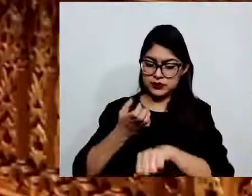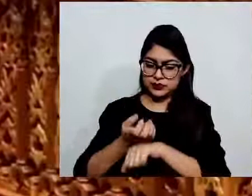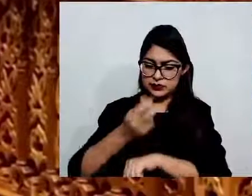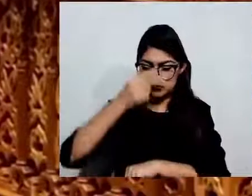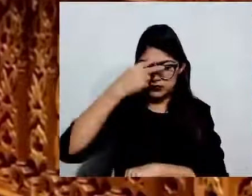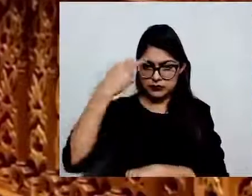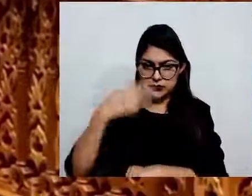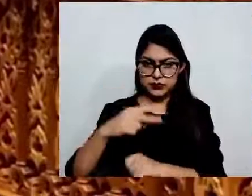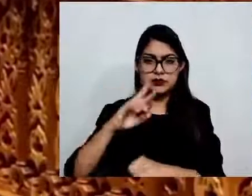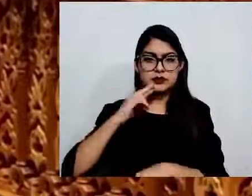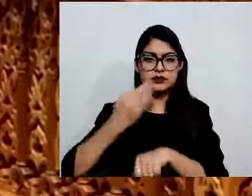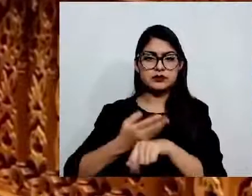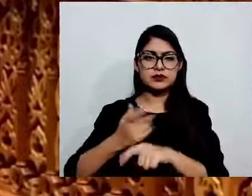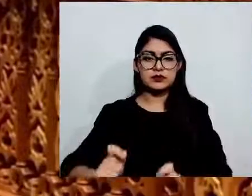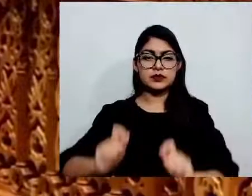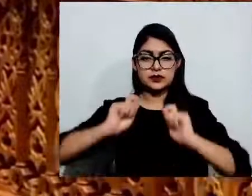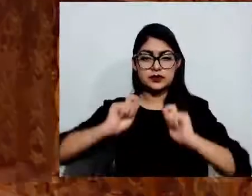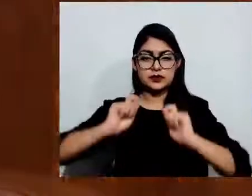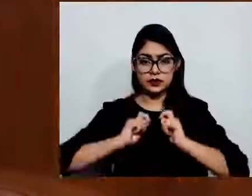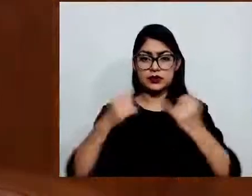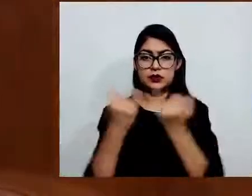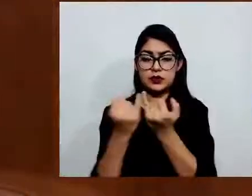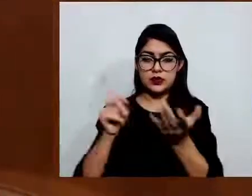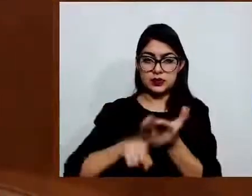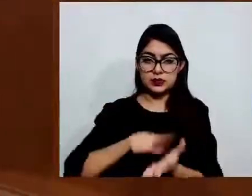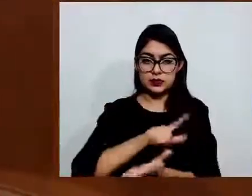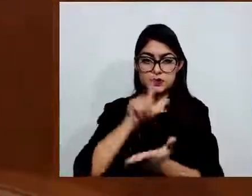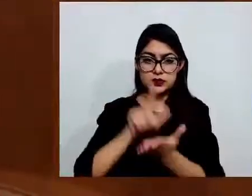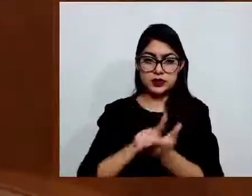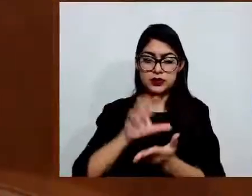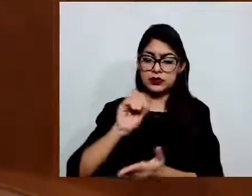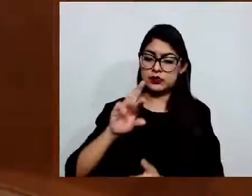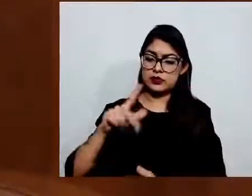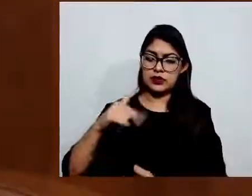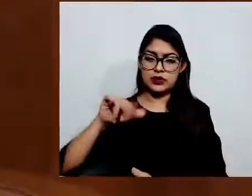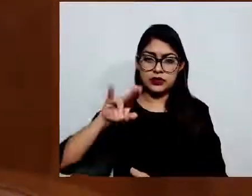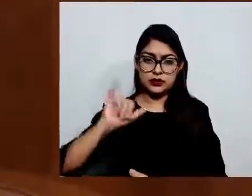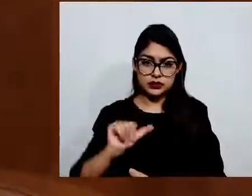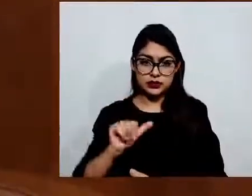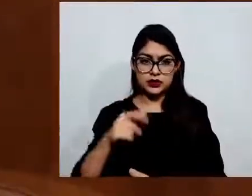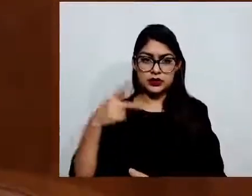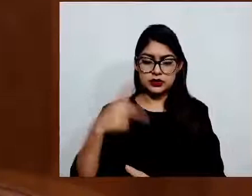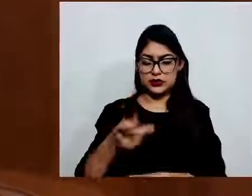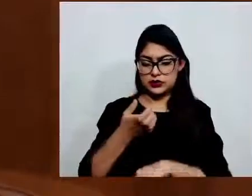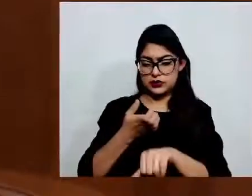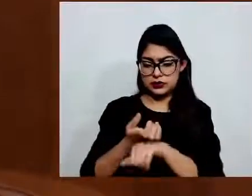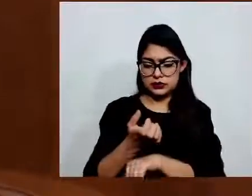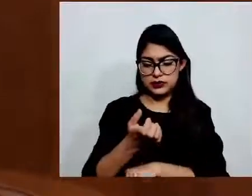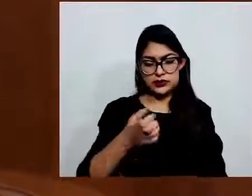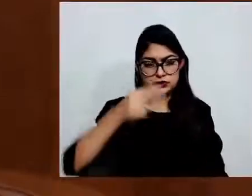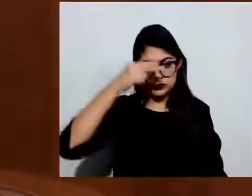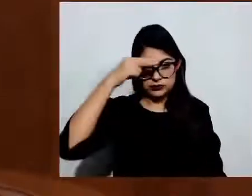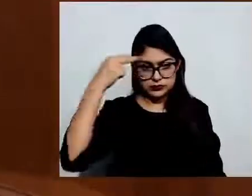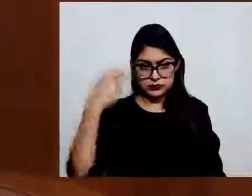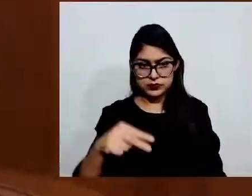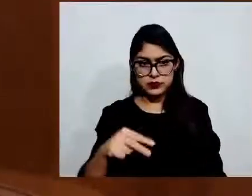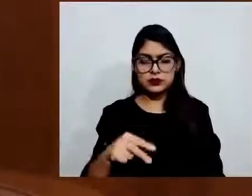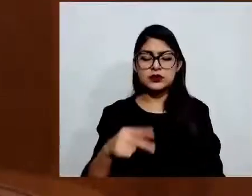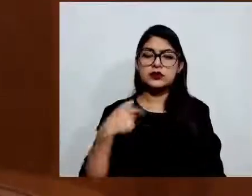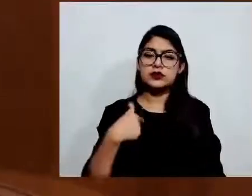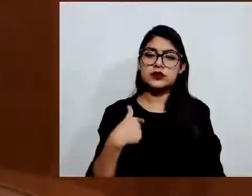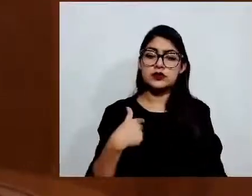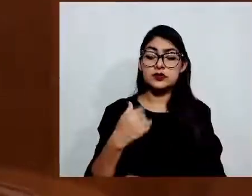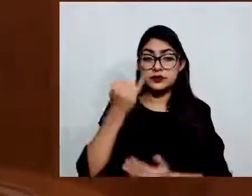Ley Orgánica del Poder Legislativo del Estado Libre y Soberano de México, someto a la consideración de esta